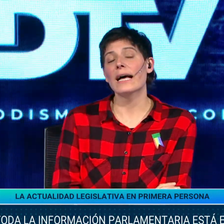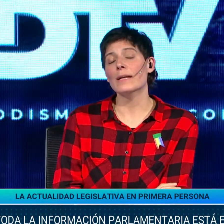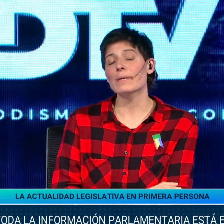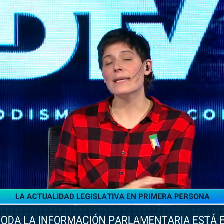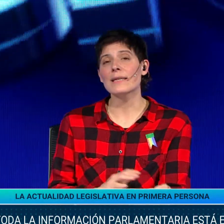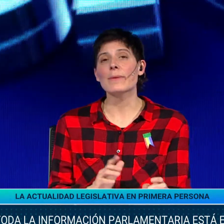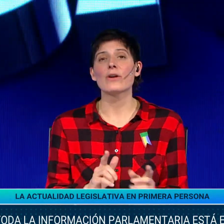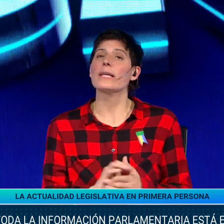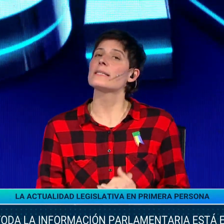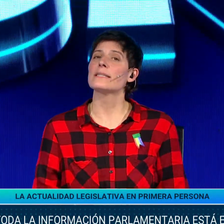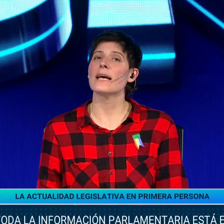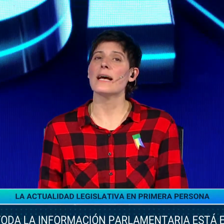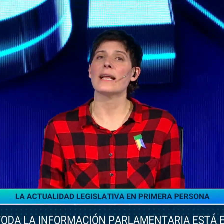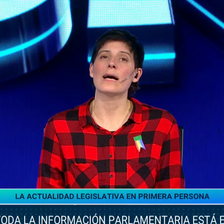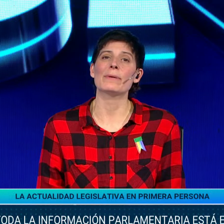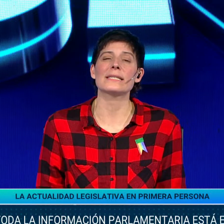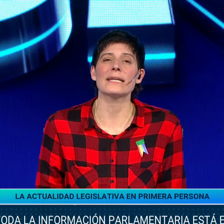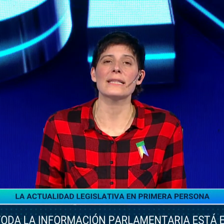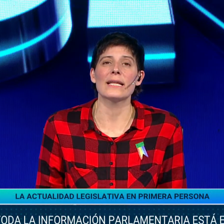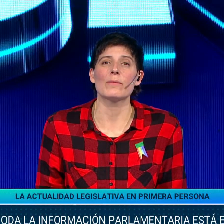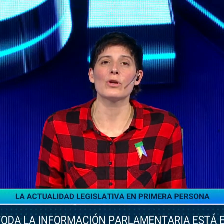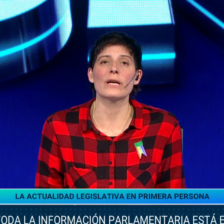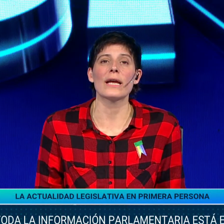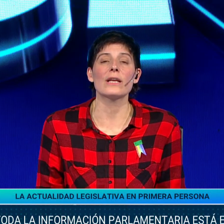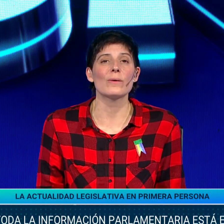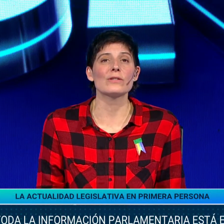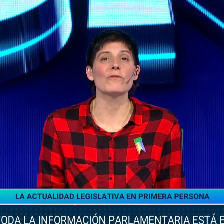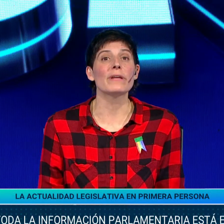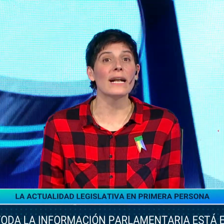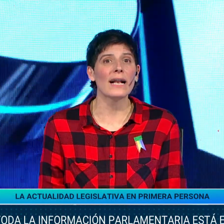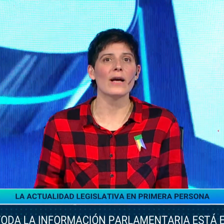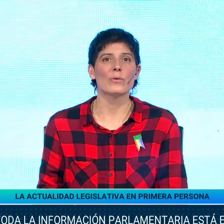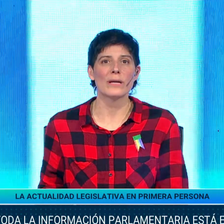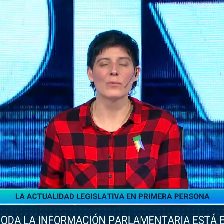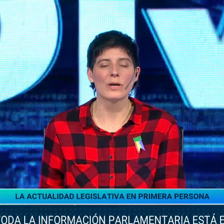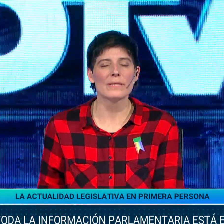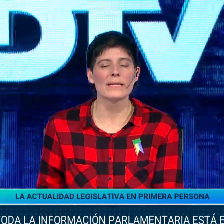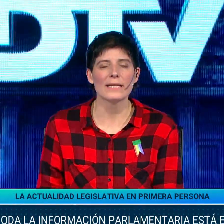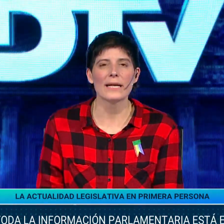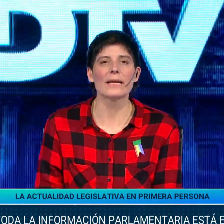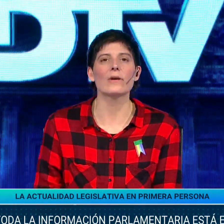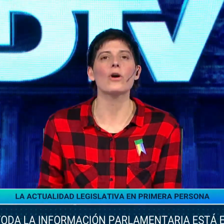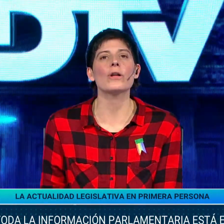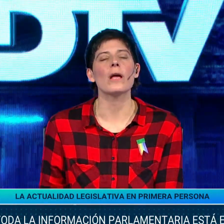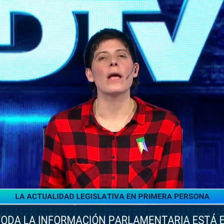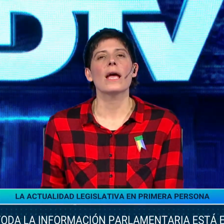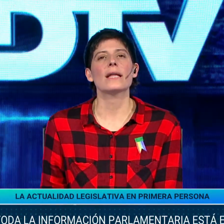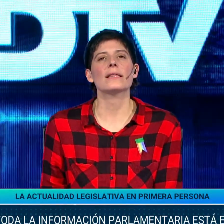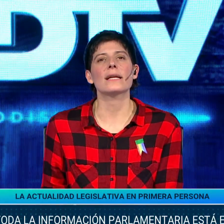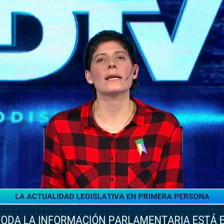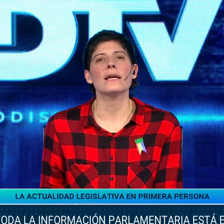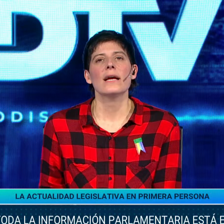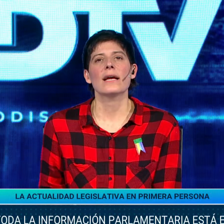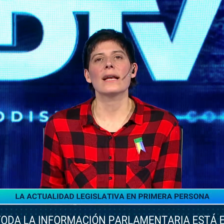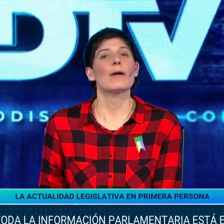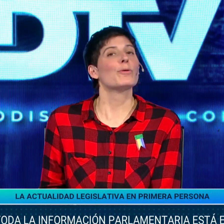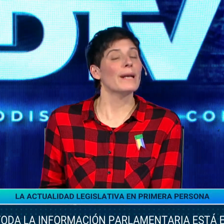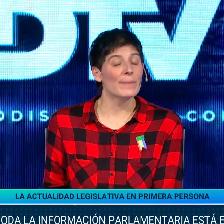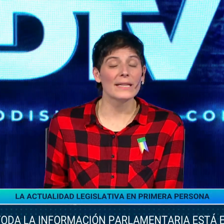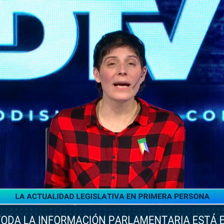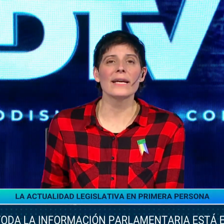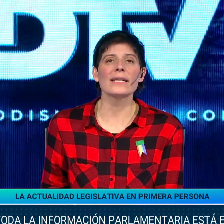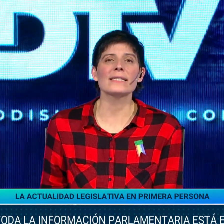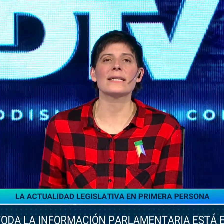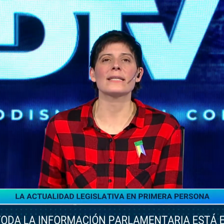Vamos a repasar también lo que decía la presidenta del bloque Innovación Federal, la única mujer presidenta que hay hoy entre la